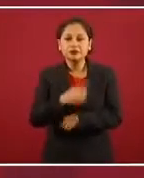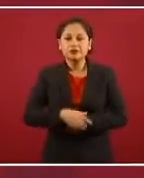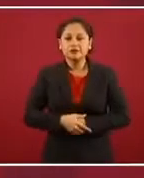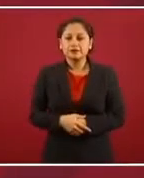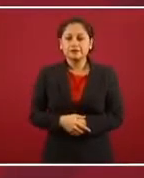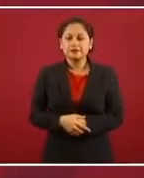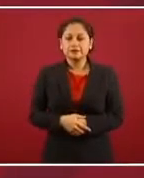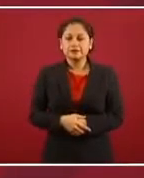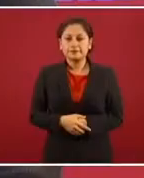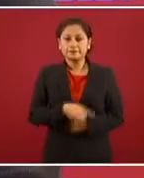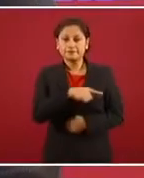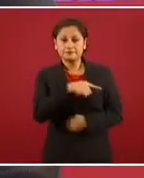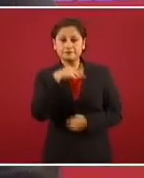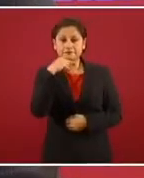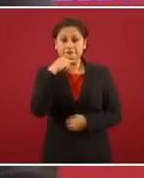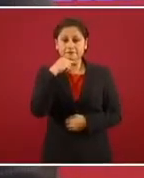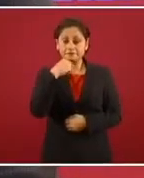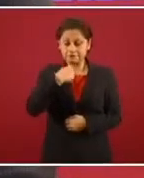triunfa